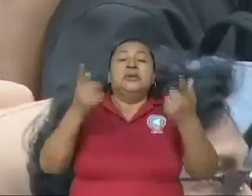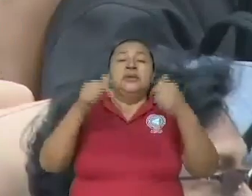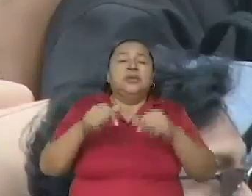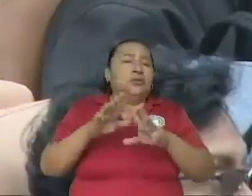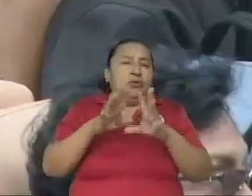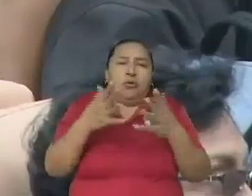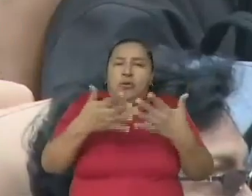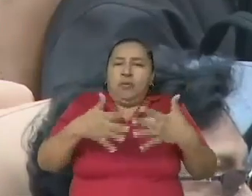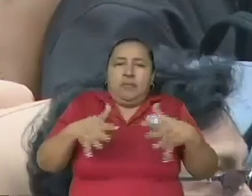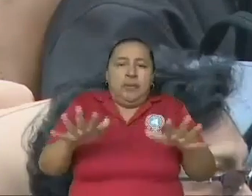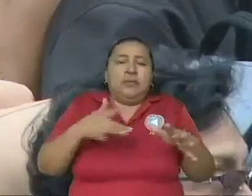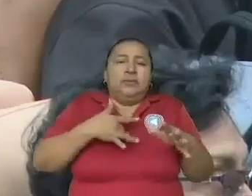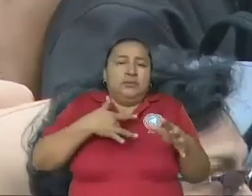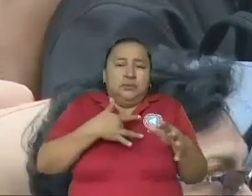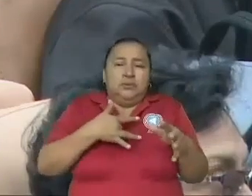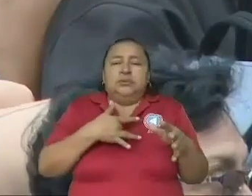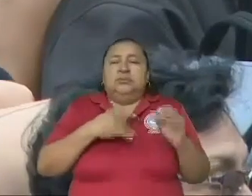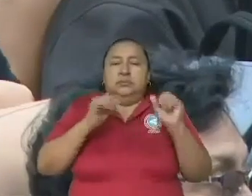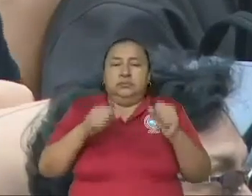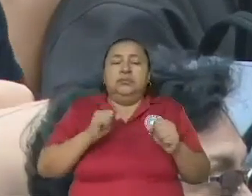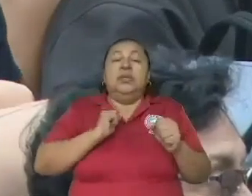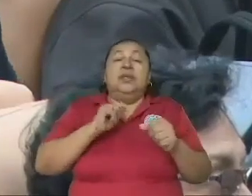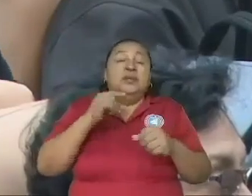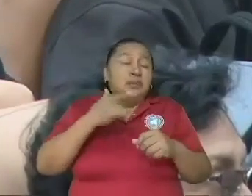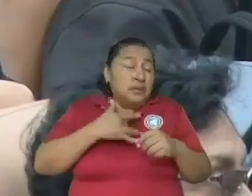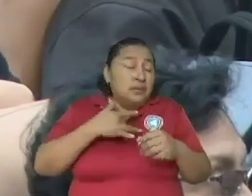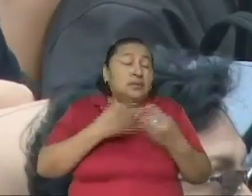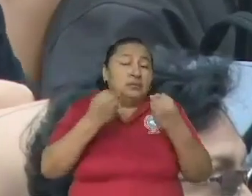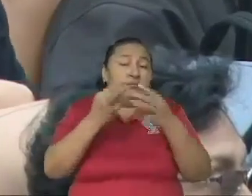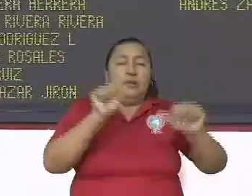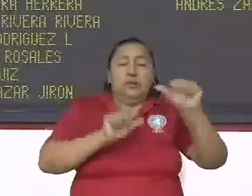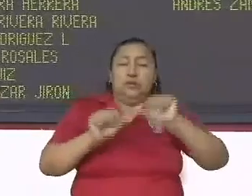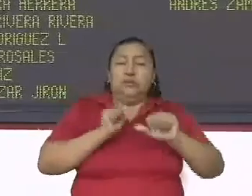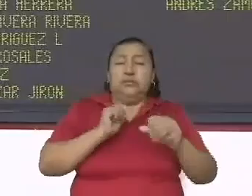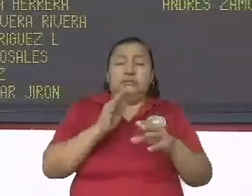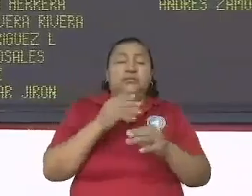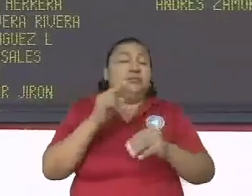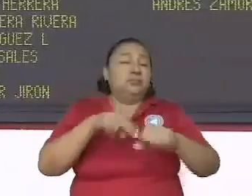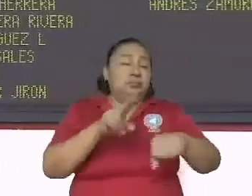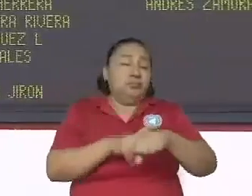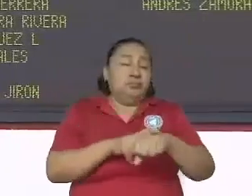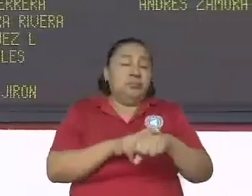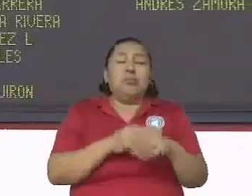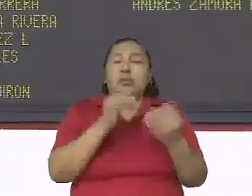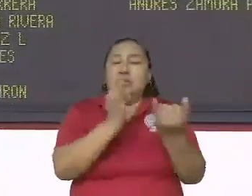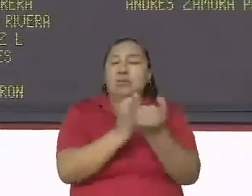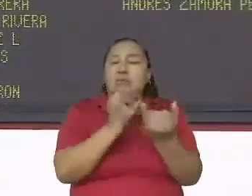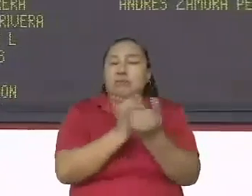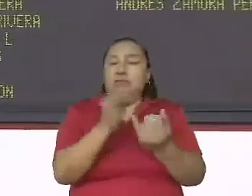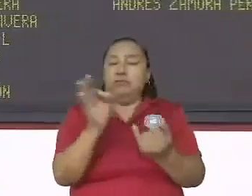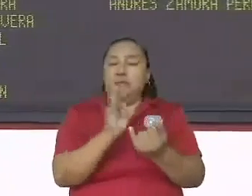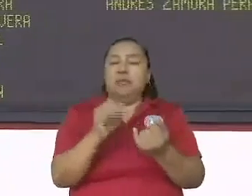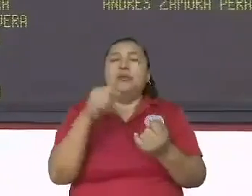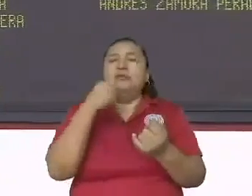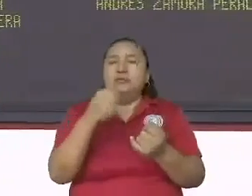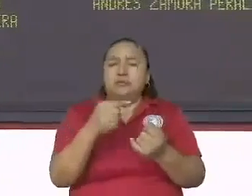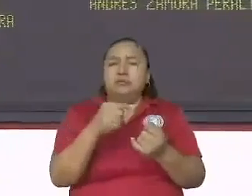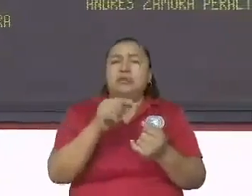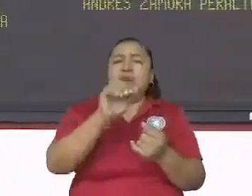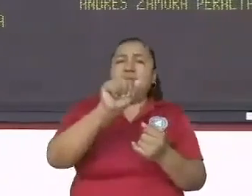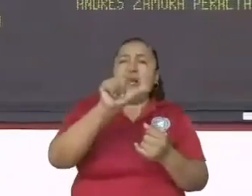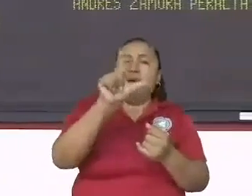las reformas que en uno de sus numerales cita como mandato de la cinemateca promover la realización de producciones